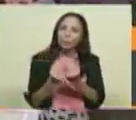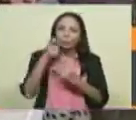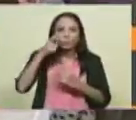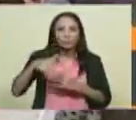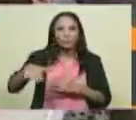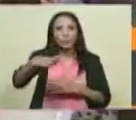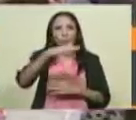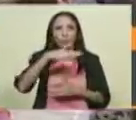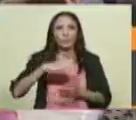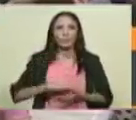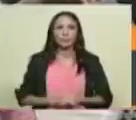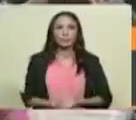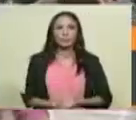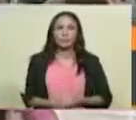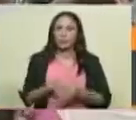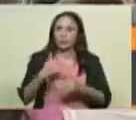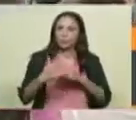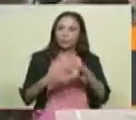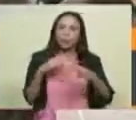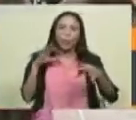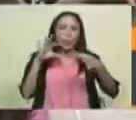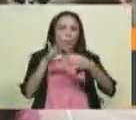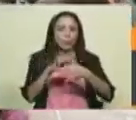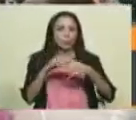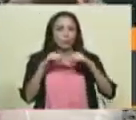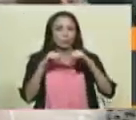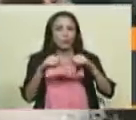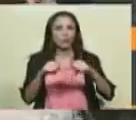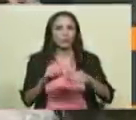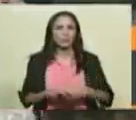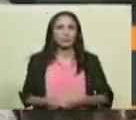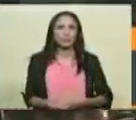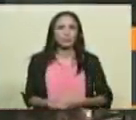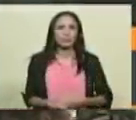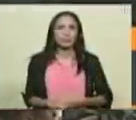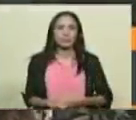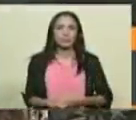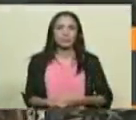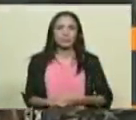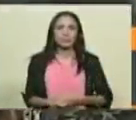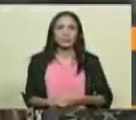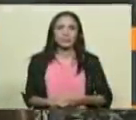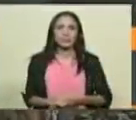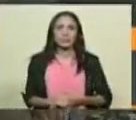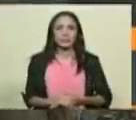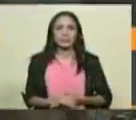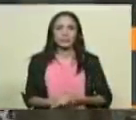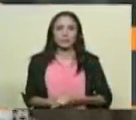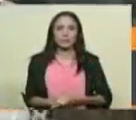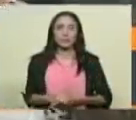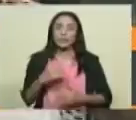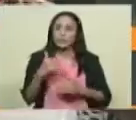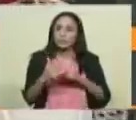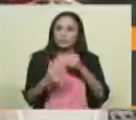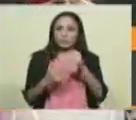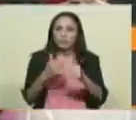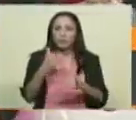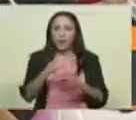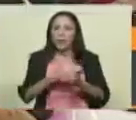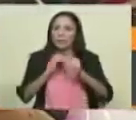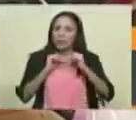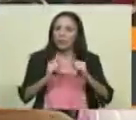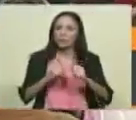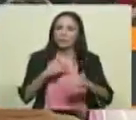futuro. Cada vez más unidos. Cada vez más cerca, con mayor amor. Cada vez con mayor